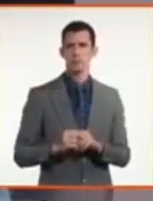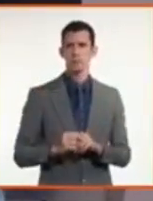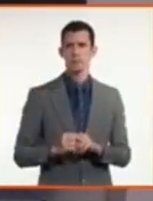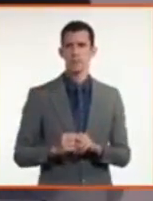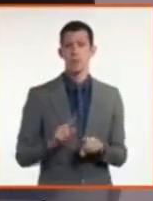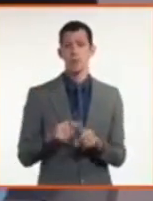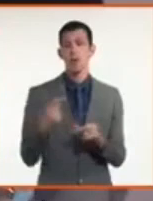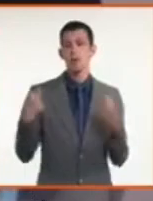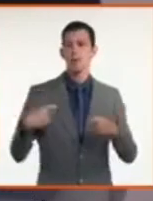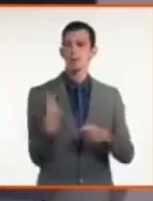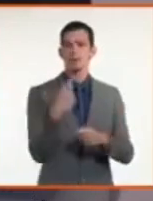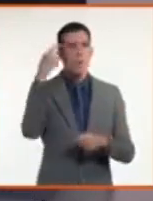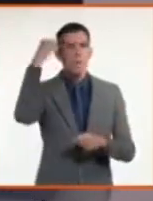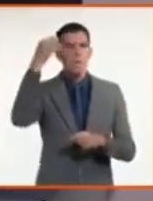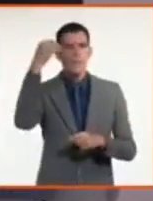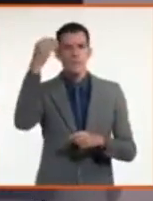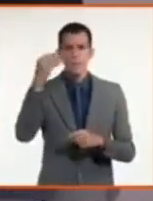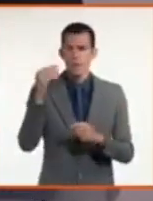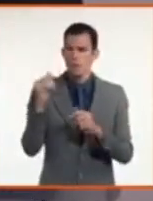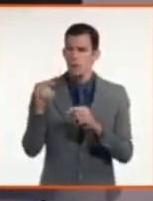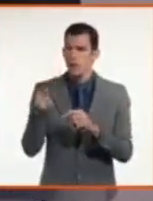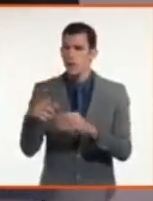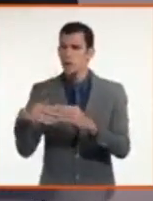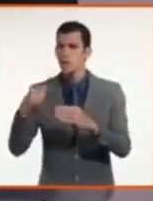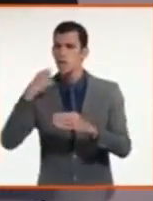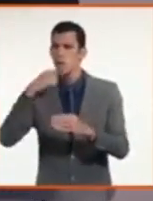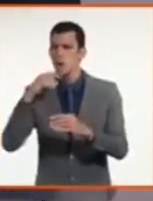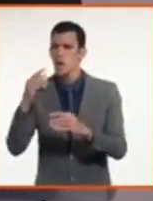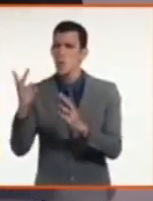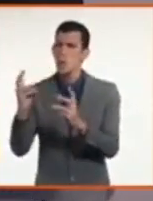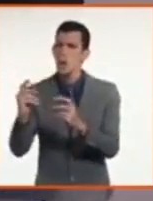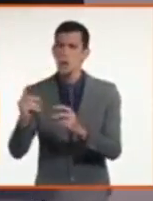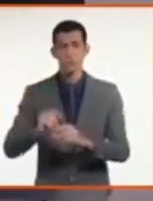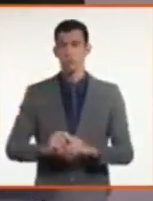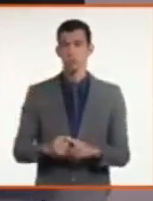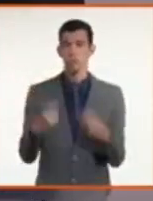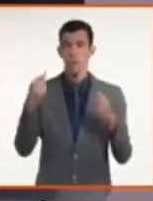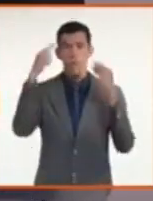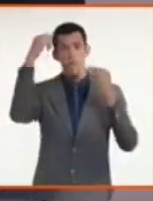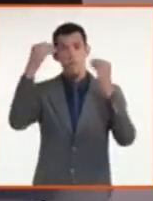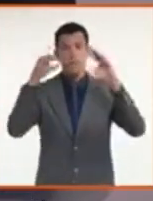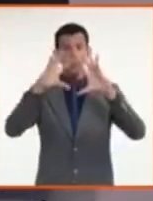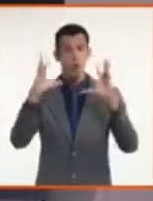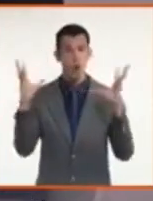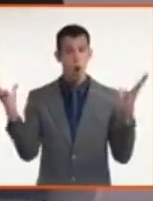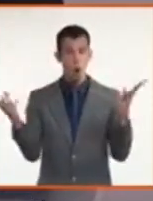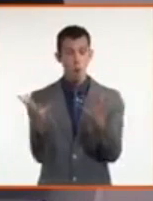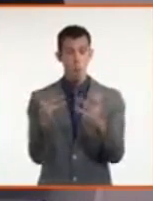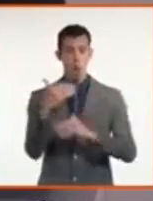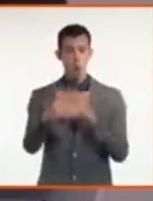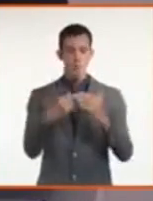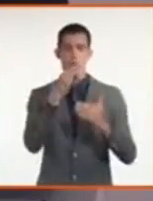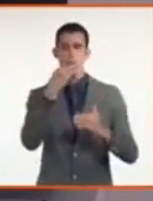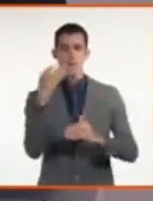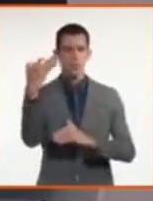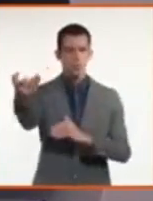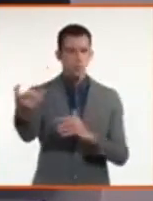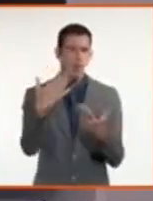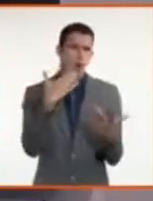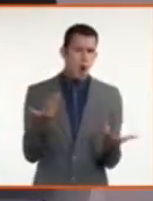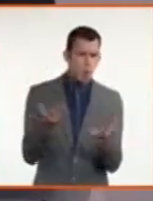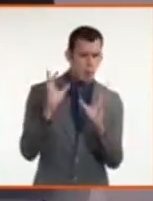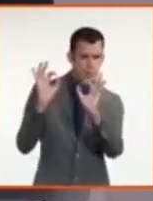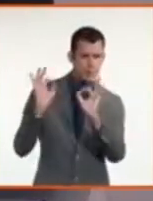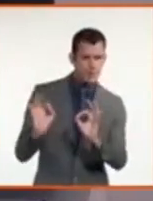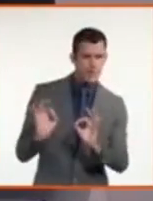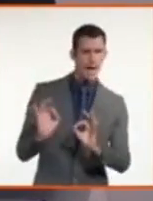elementos ahora mismo no vamos a caer atractivo que misma cosa informal o sea ahora mismo no estamos diciendo el tipo de cambio es mejor informarles a 140 pues